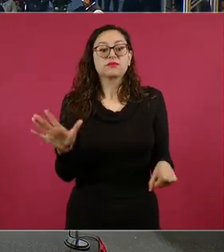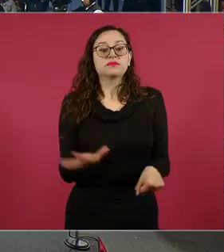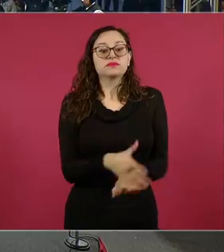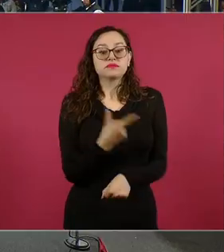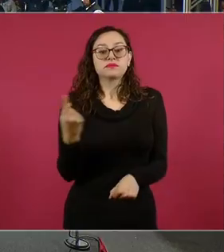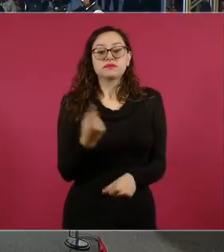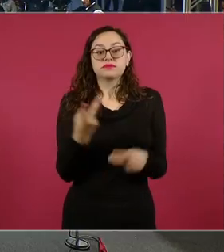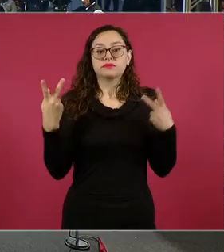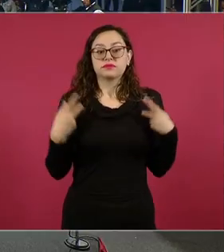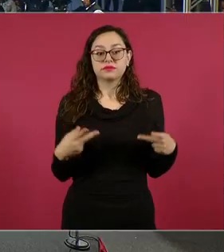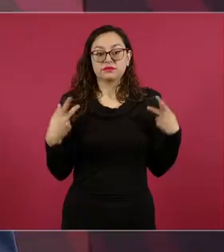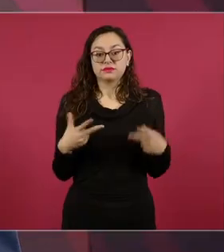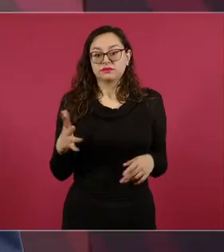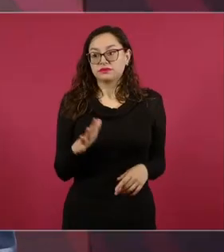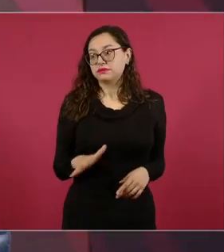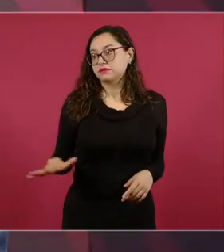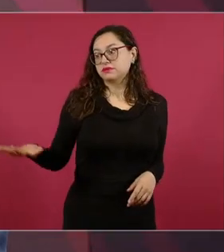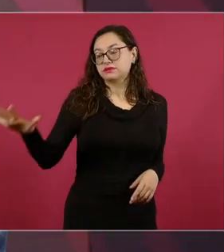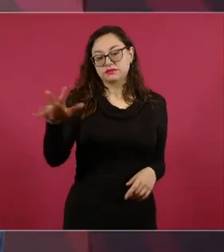es un